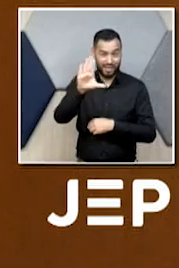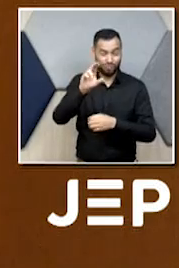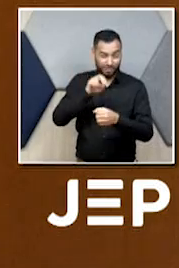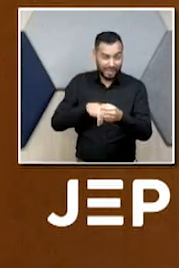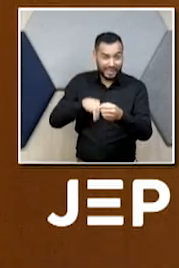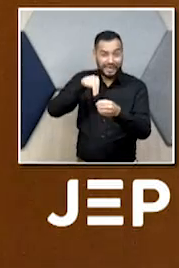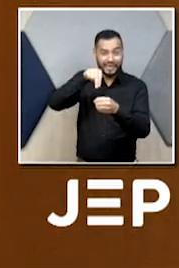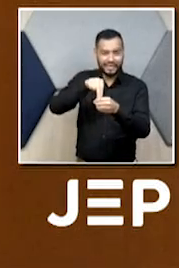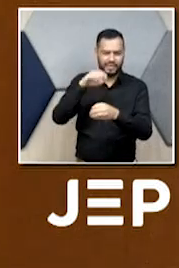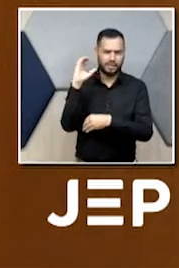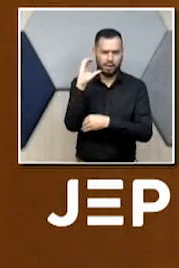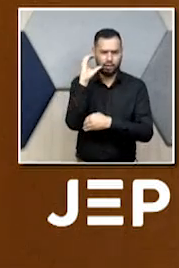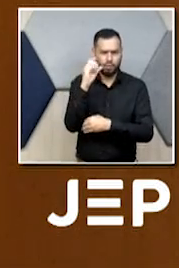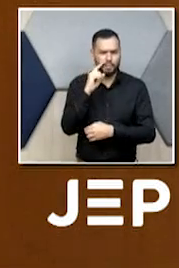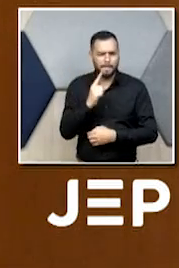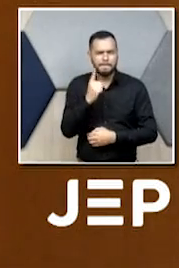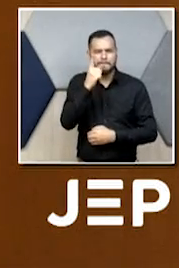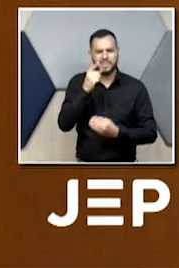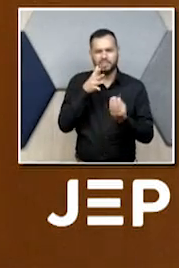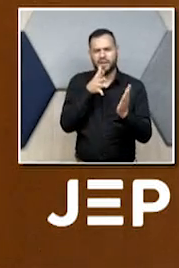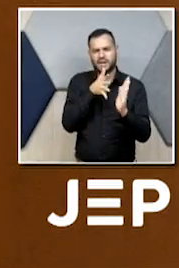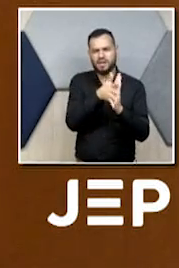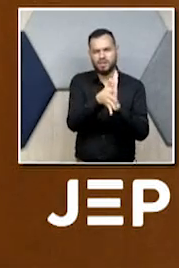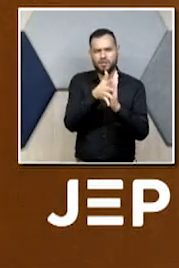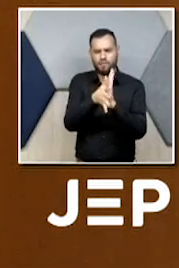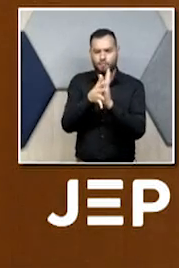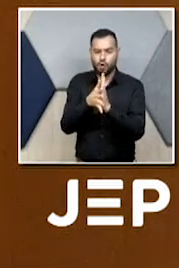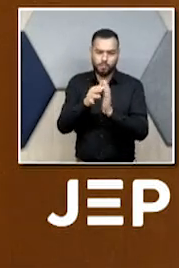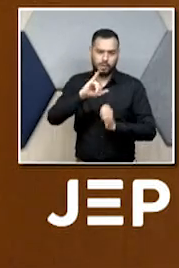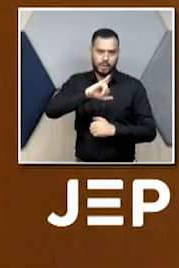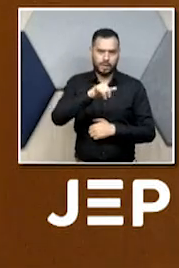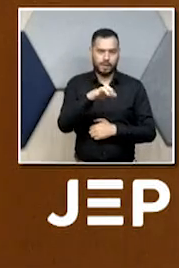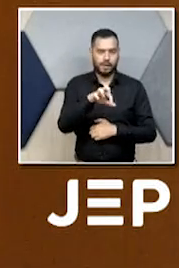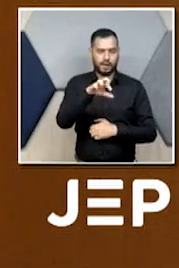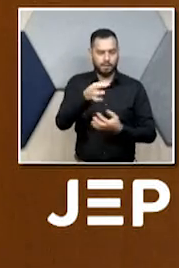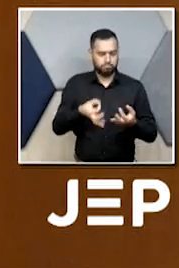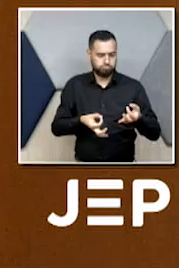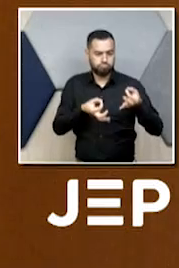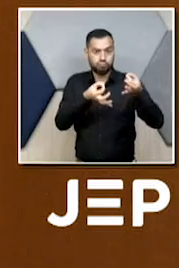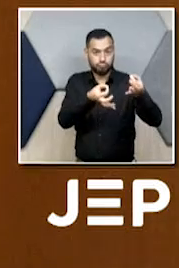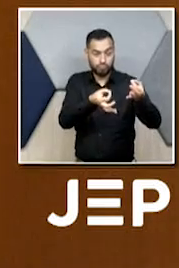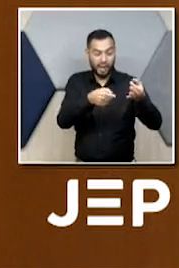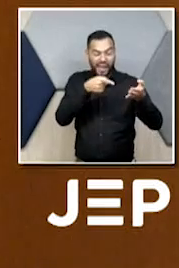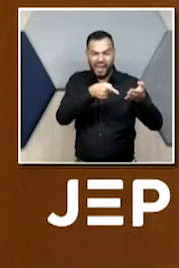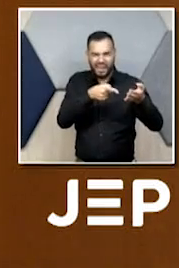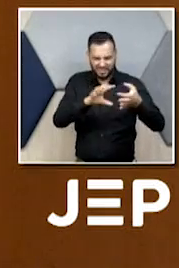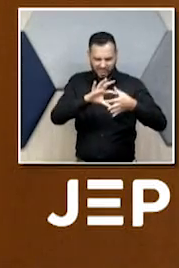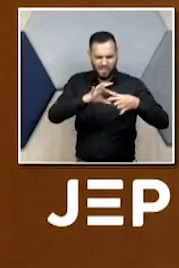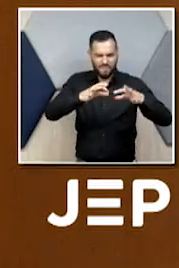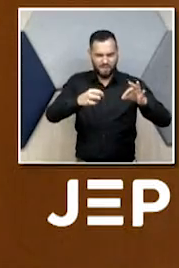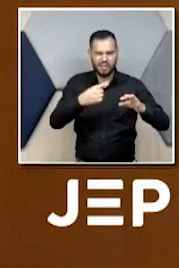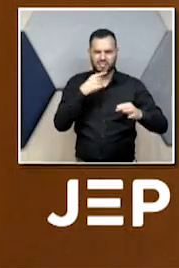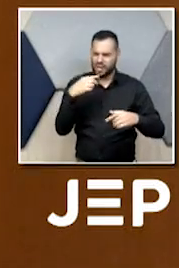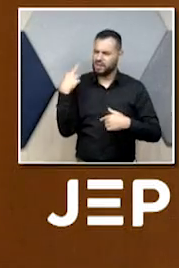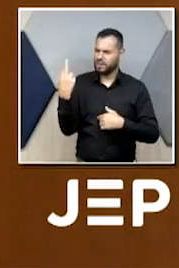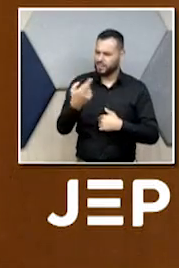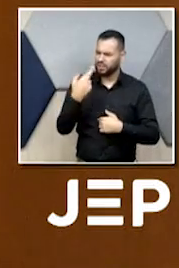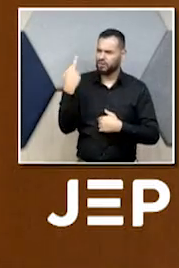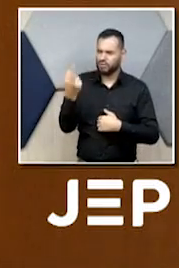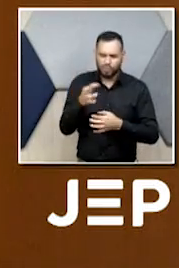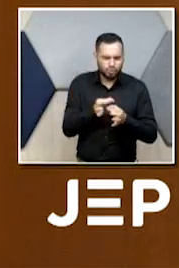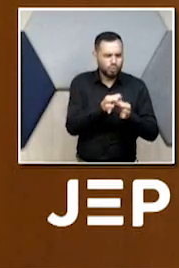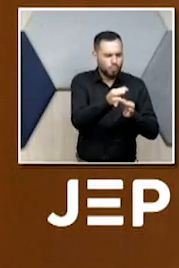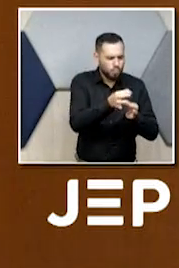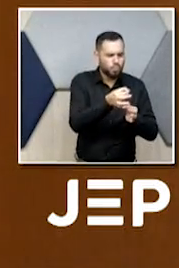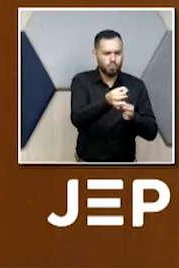su primer informe ante la Jurisdicción Especial para la Paz. Esta consigna, que se sigue repitiendo en los pueblos y las comunidades,